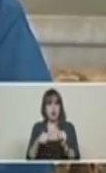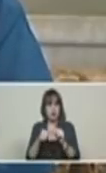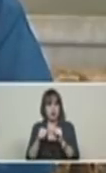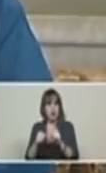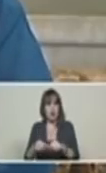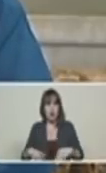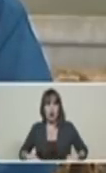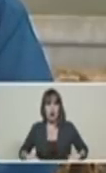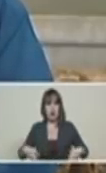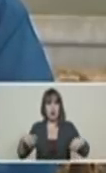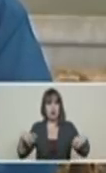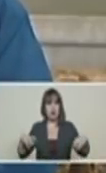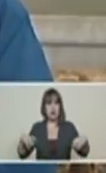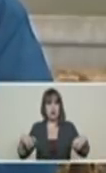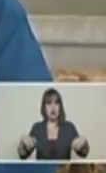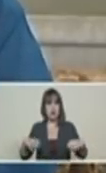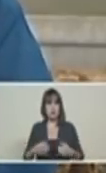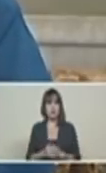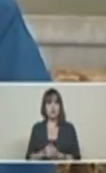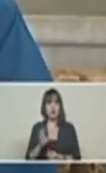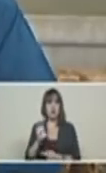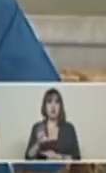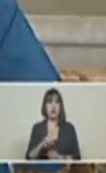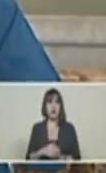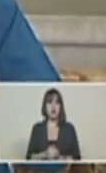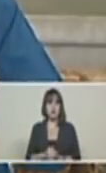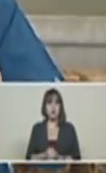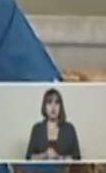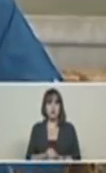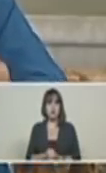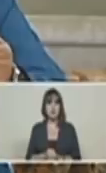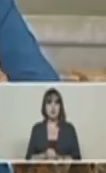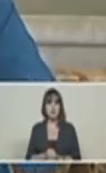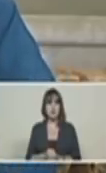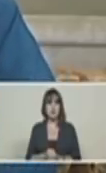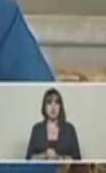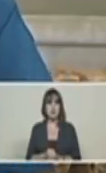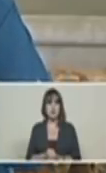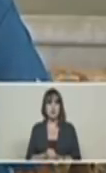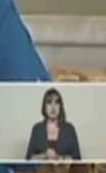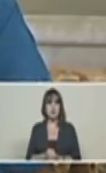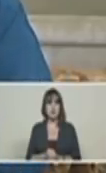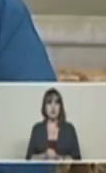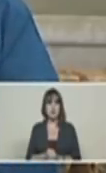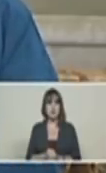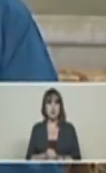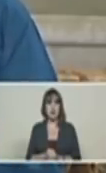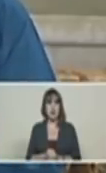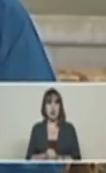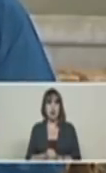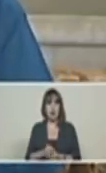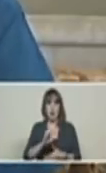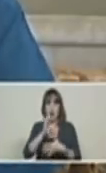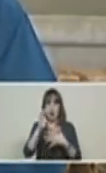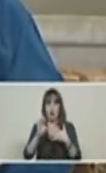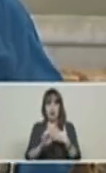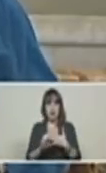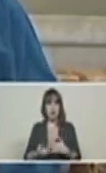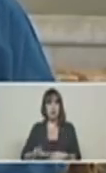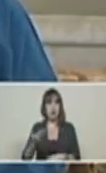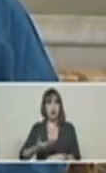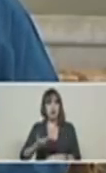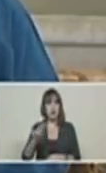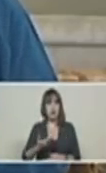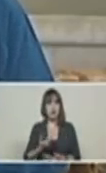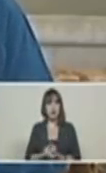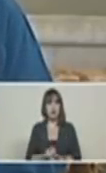riqueza, en divisas del país y en el cobro de los impuestos. Un elemento clave. Yo lo explico de esta